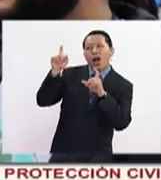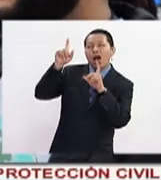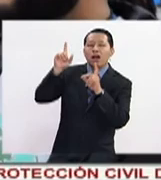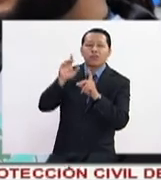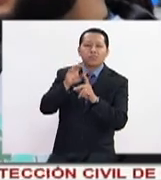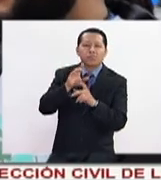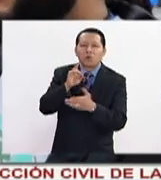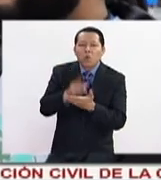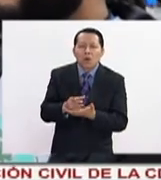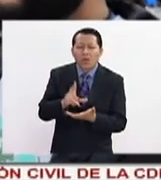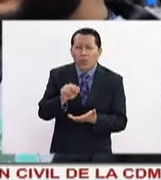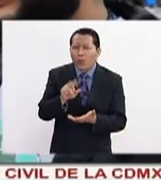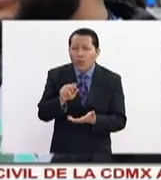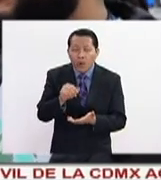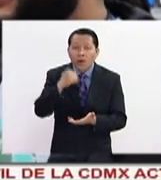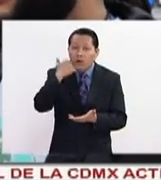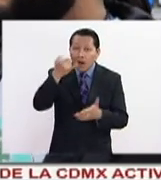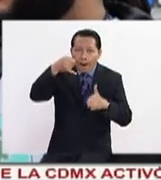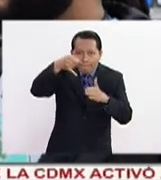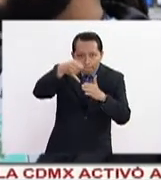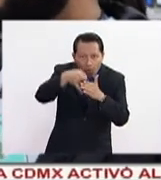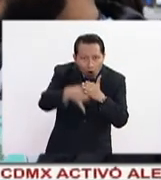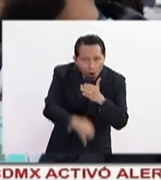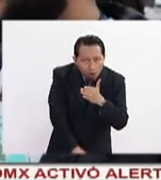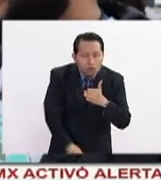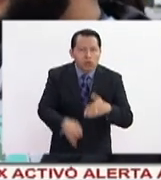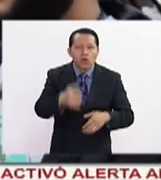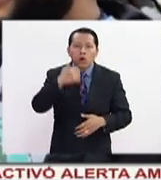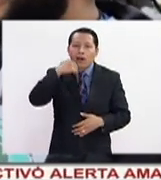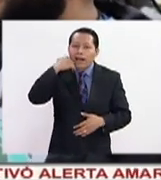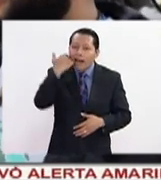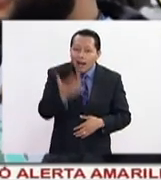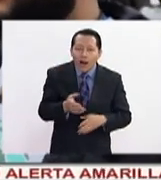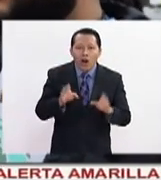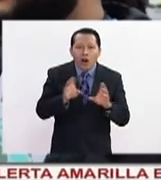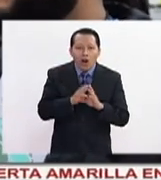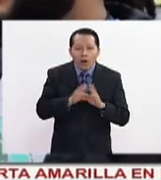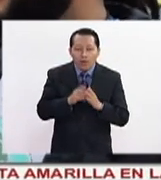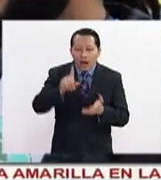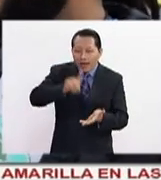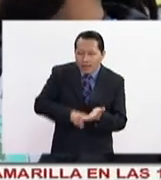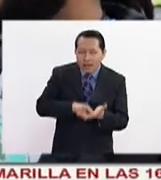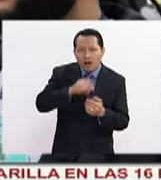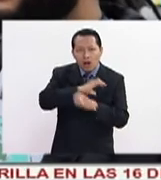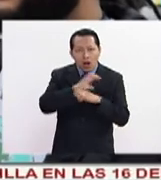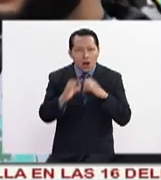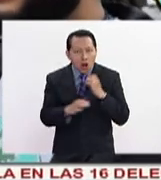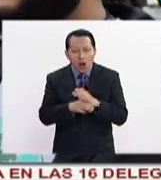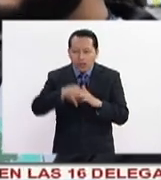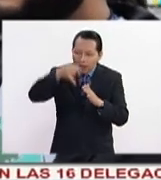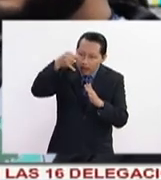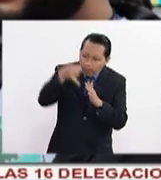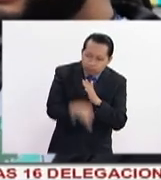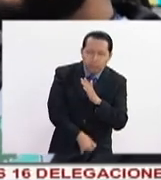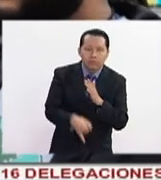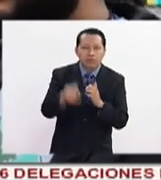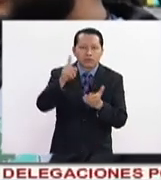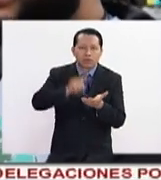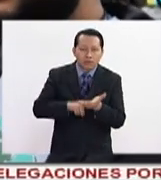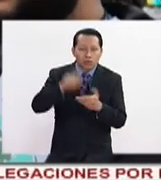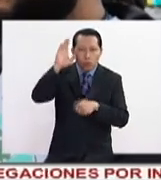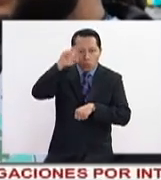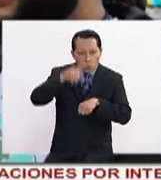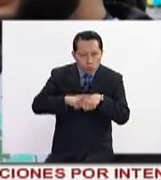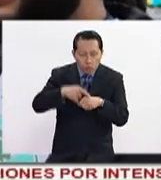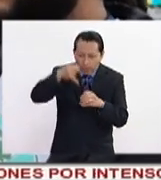sino viajar para profundizar, para encontrar las raíces de las cosas, para encontrar la raíz de la